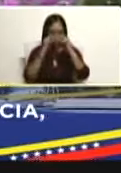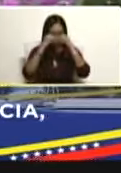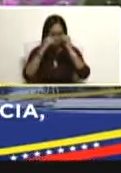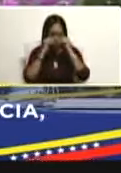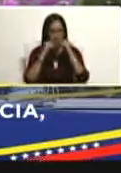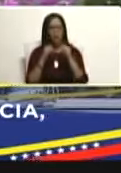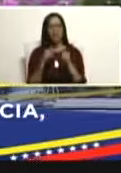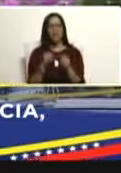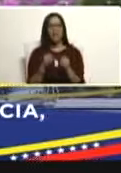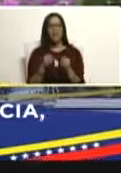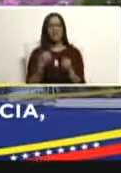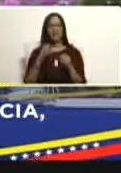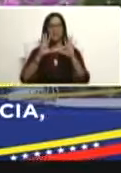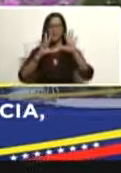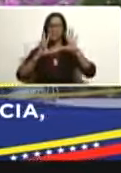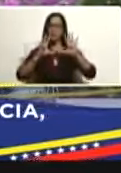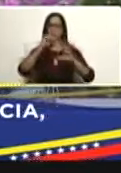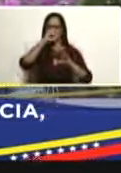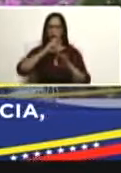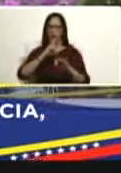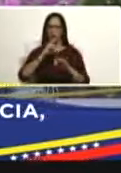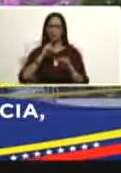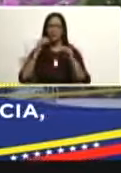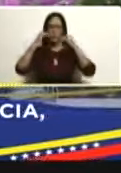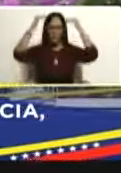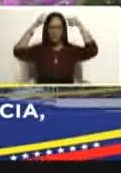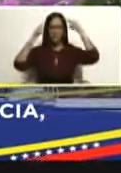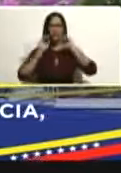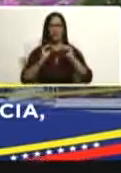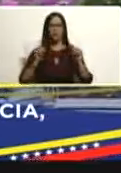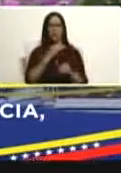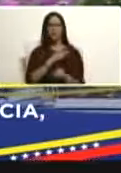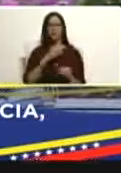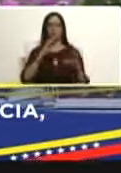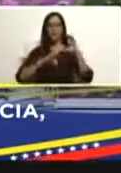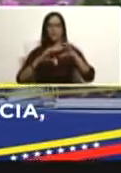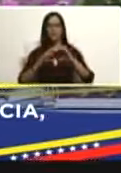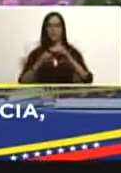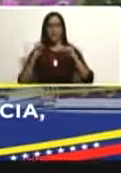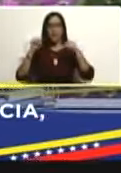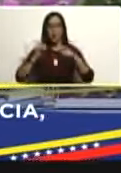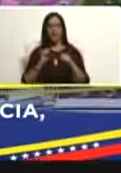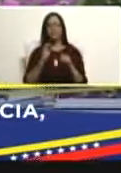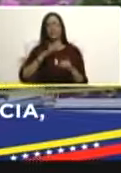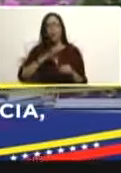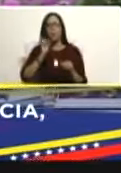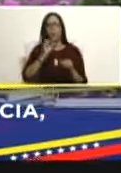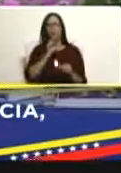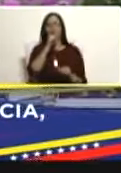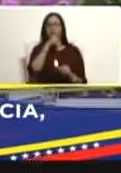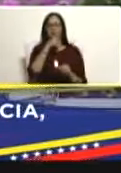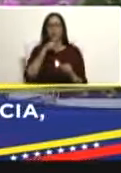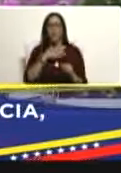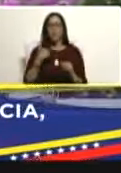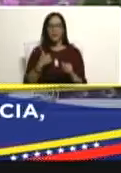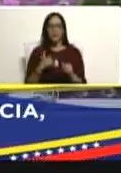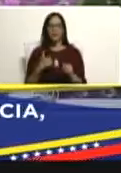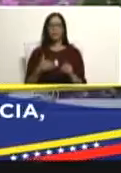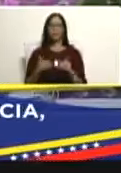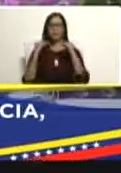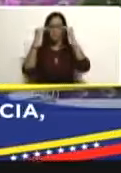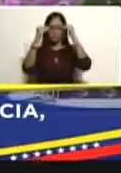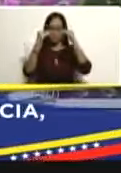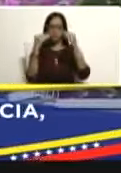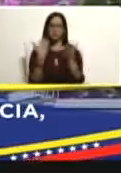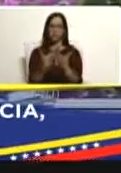el comandante Chávez nos convocó a la misión ciencia. Ahora estamos un poco mayores, y nosotros queremos elevar el testigo